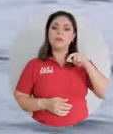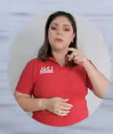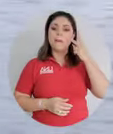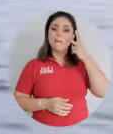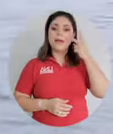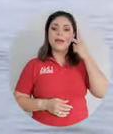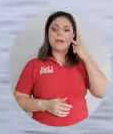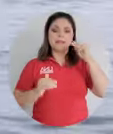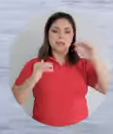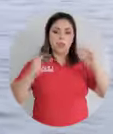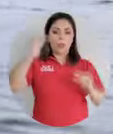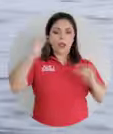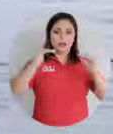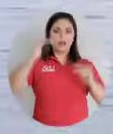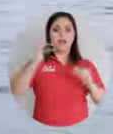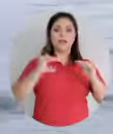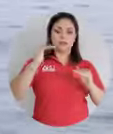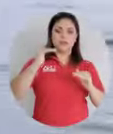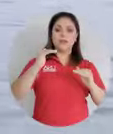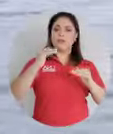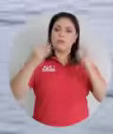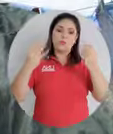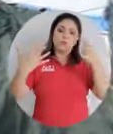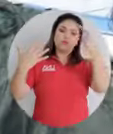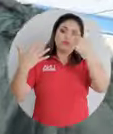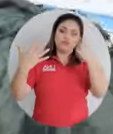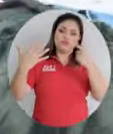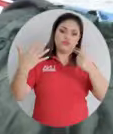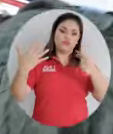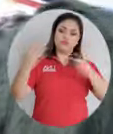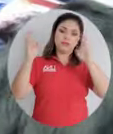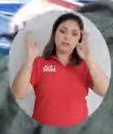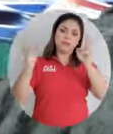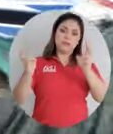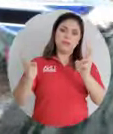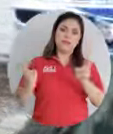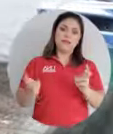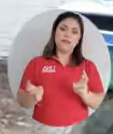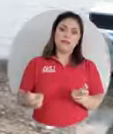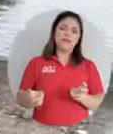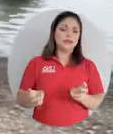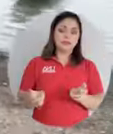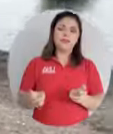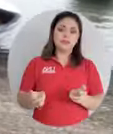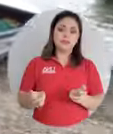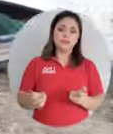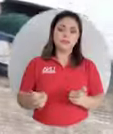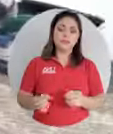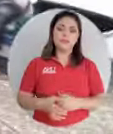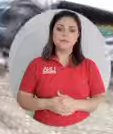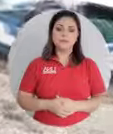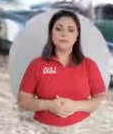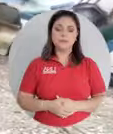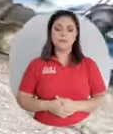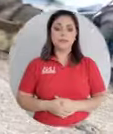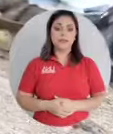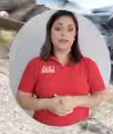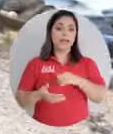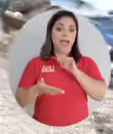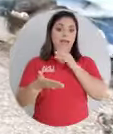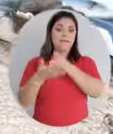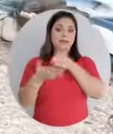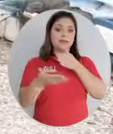perspectiva vertical de una mala distribución del ingreso, sino también ver la desigualdad en términos horizontales o transversales,